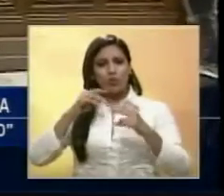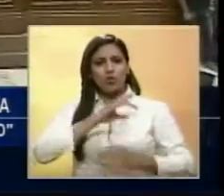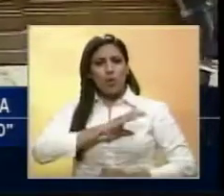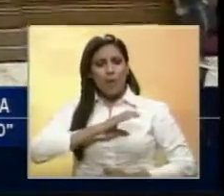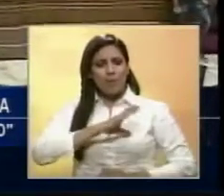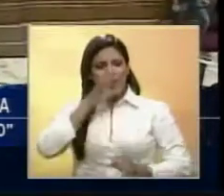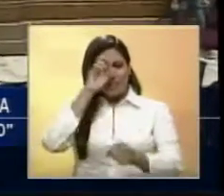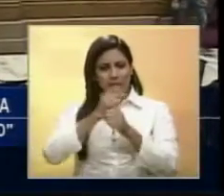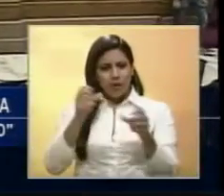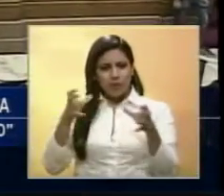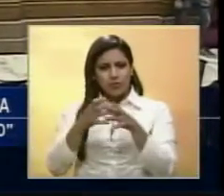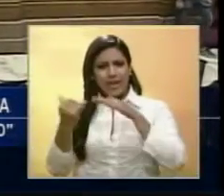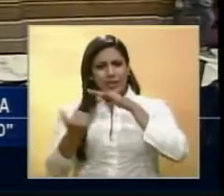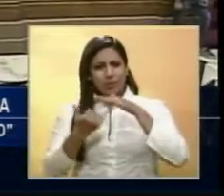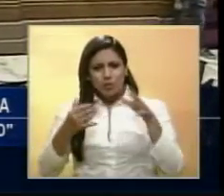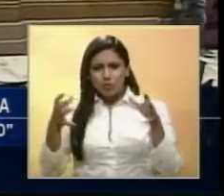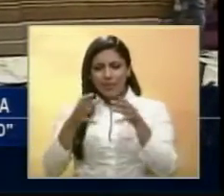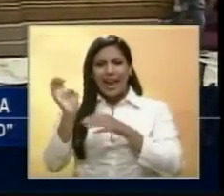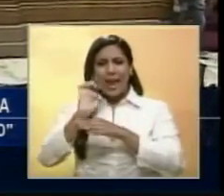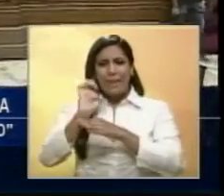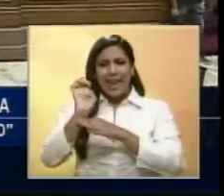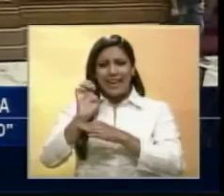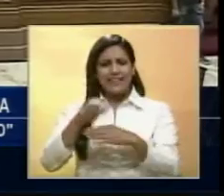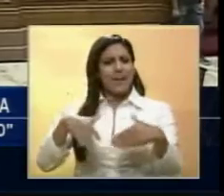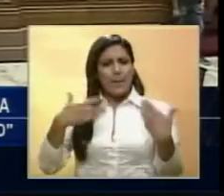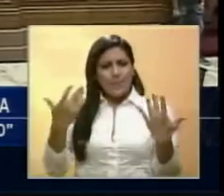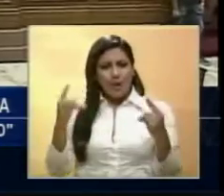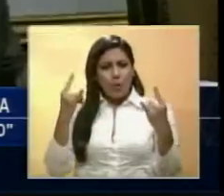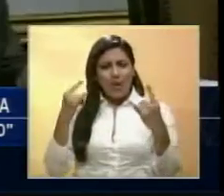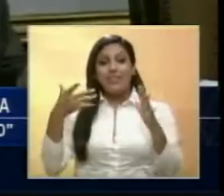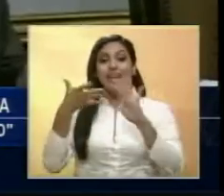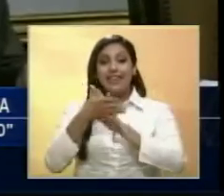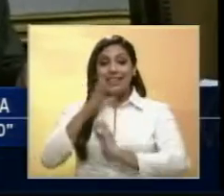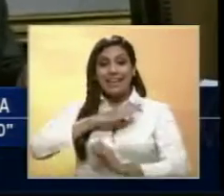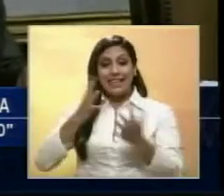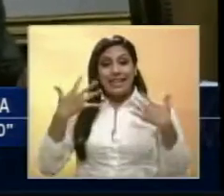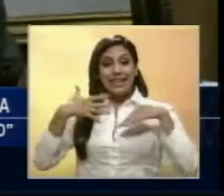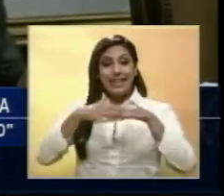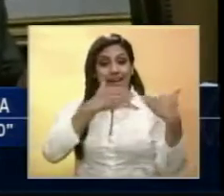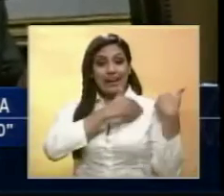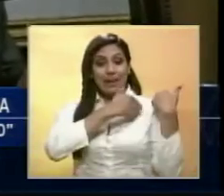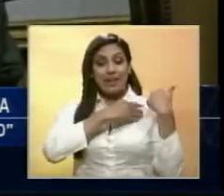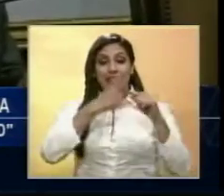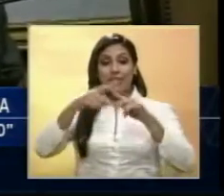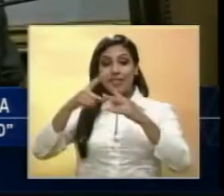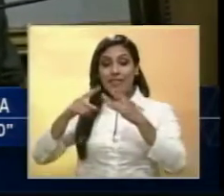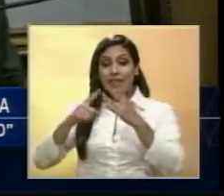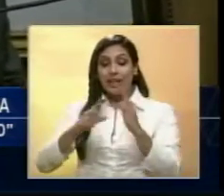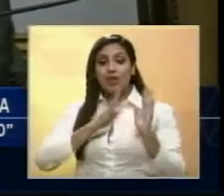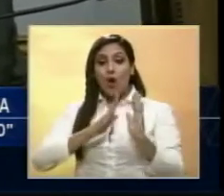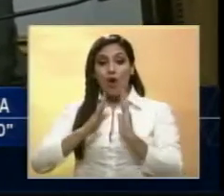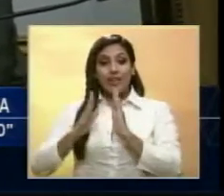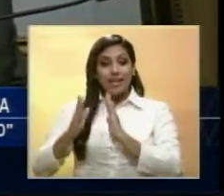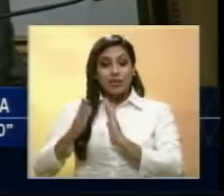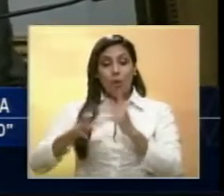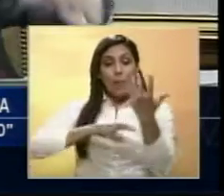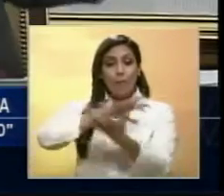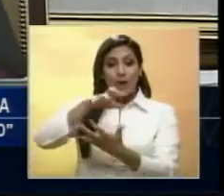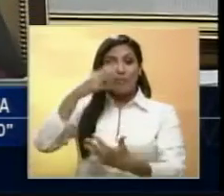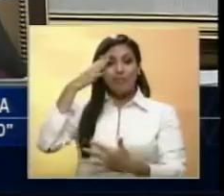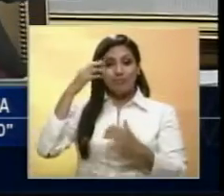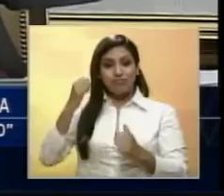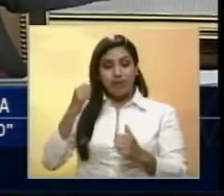trabajo interinstitucionales y de emergencia, los cuales estarán integrados por representantes de los distintos organismos involucrados en la